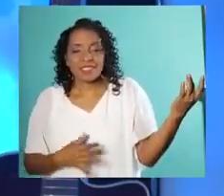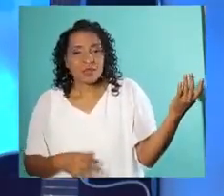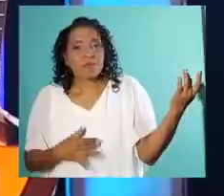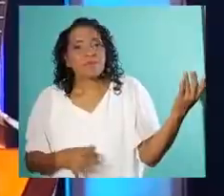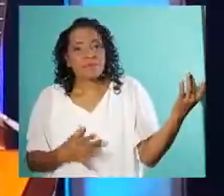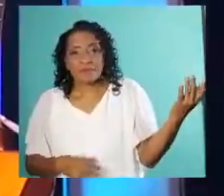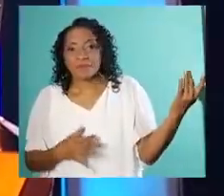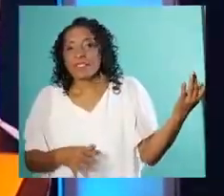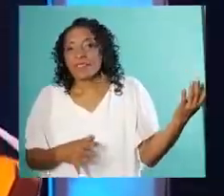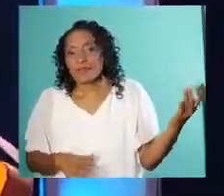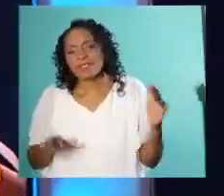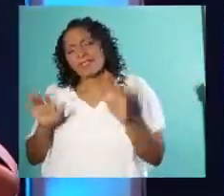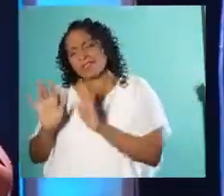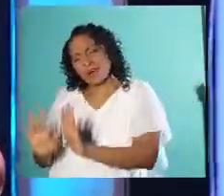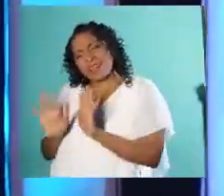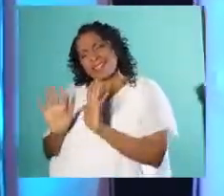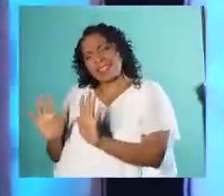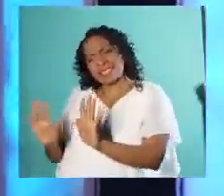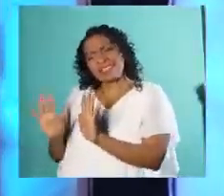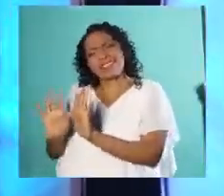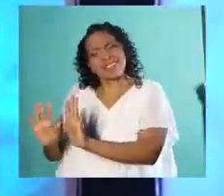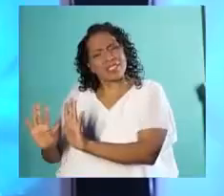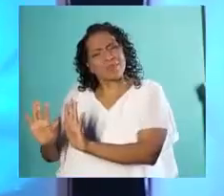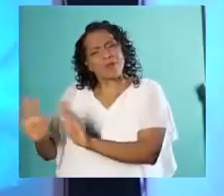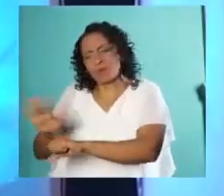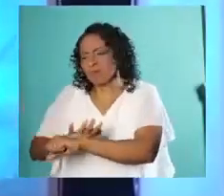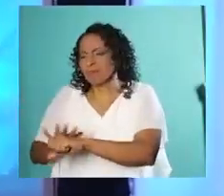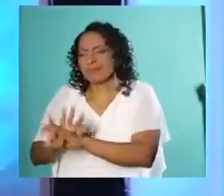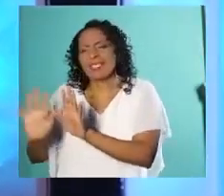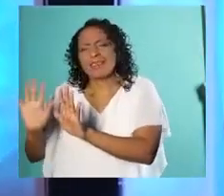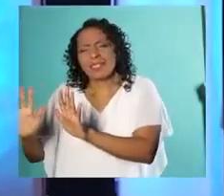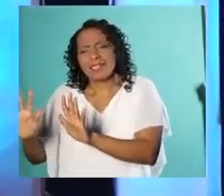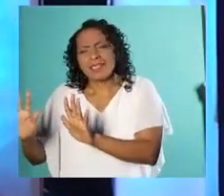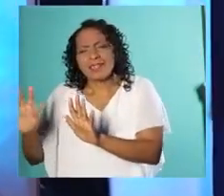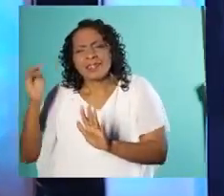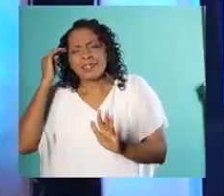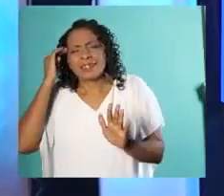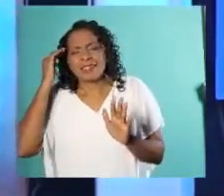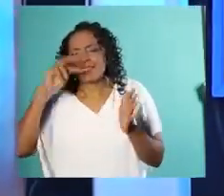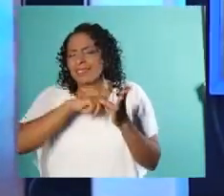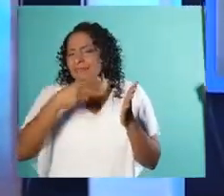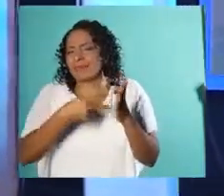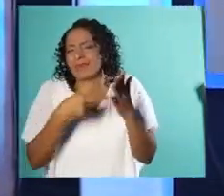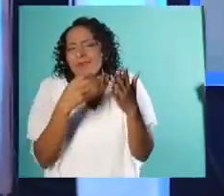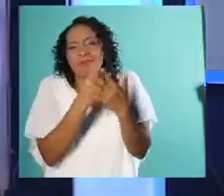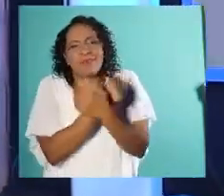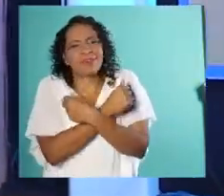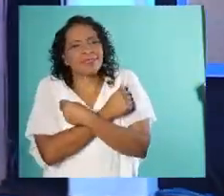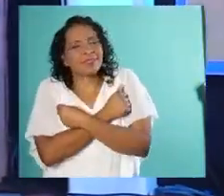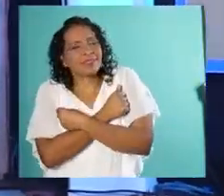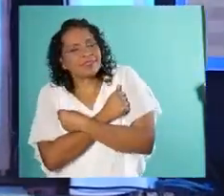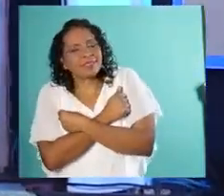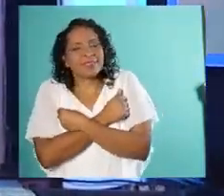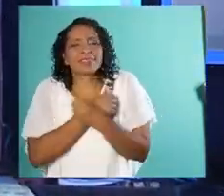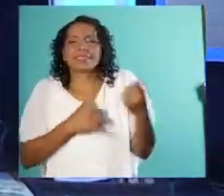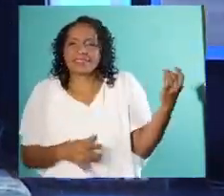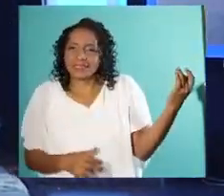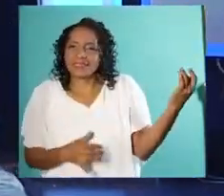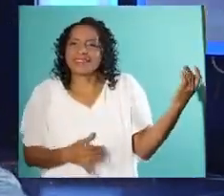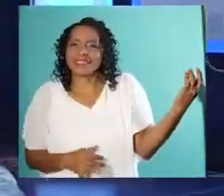Ya dejemos esto hasta aquí, no sabes lo que es amor.